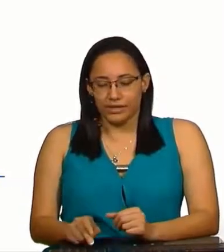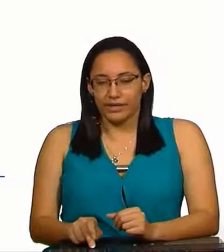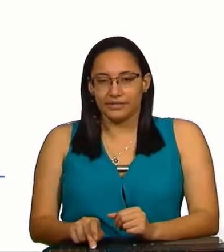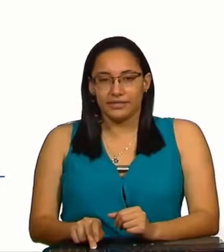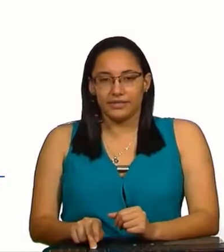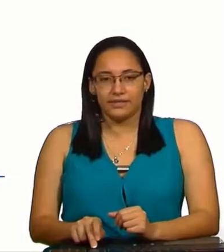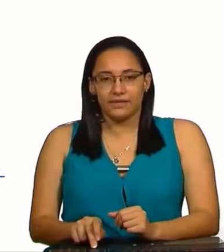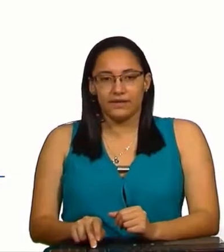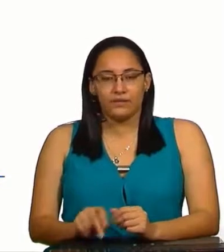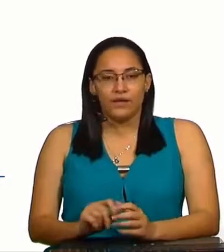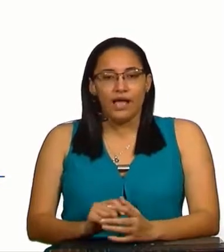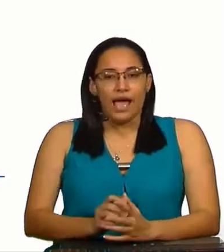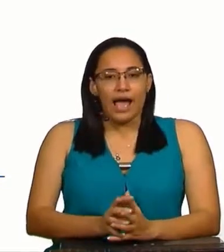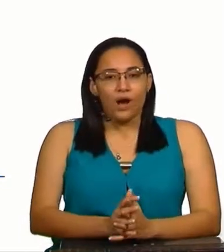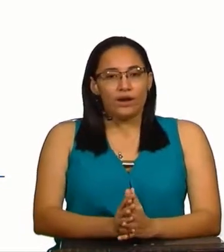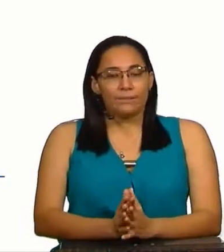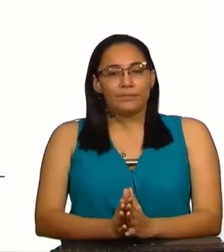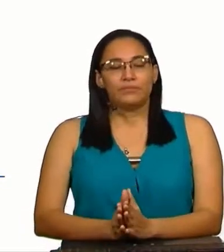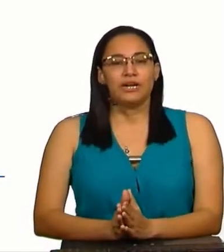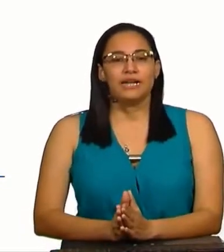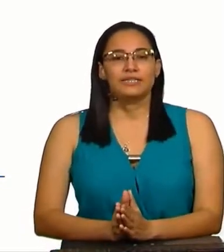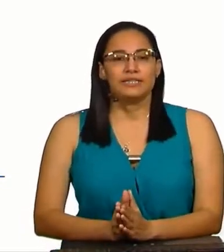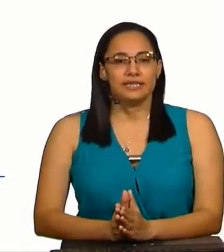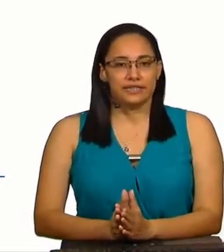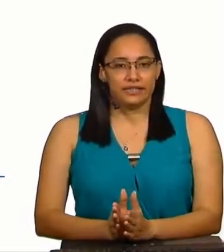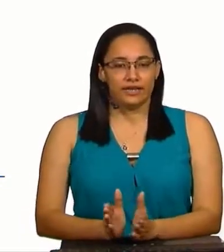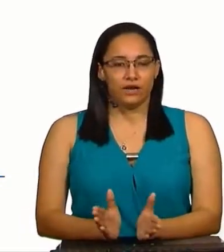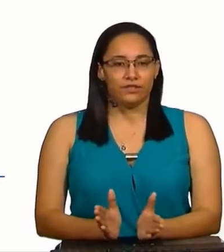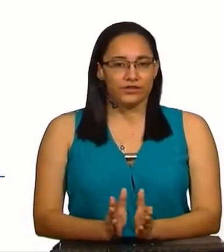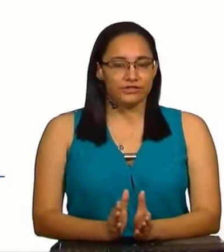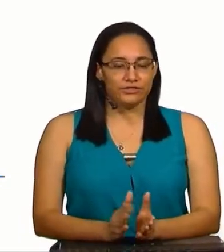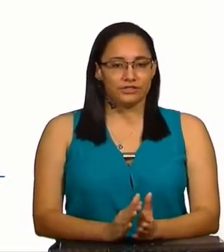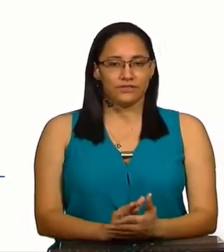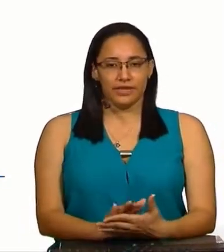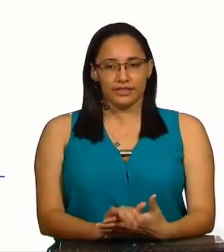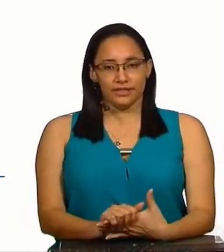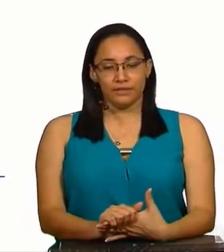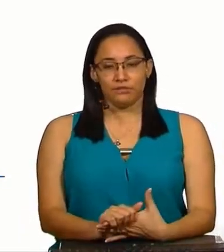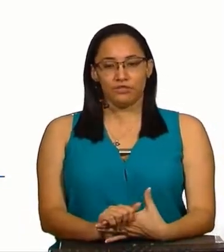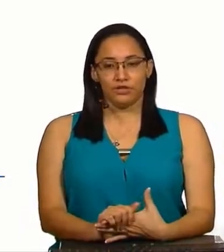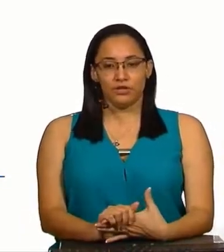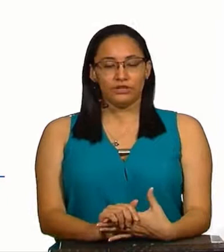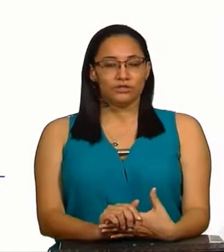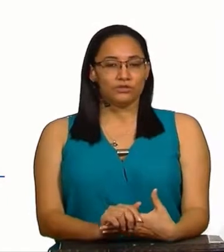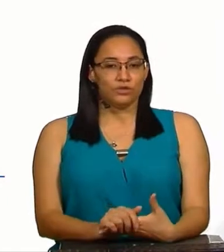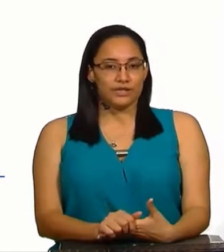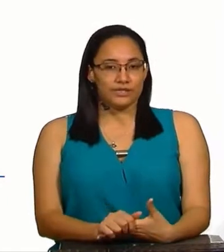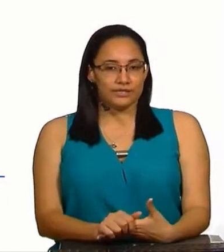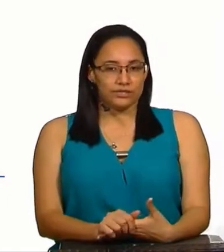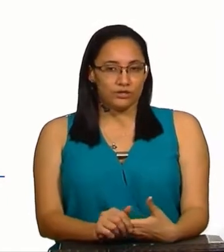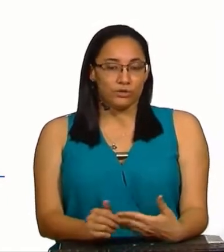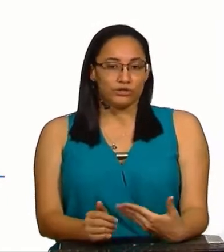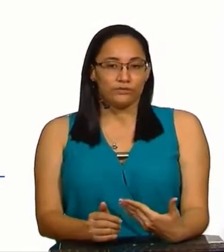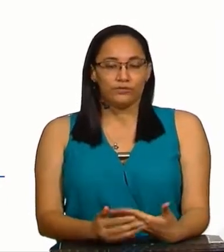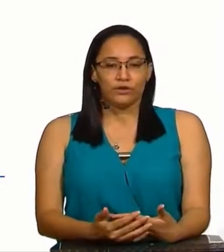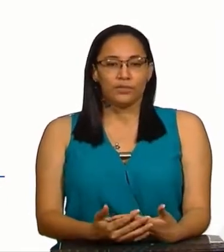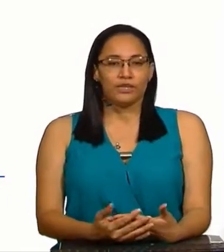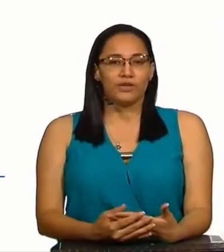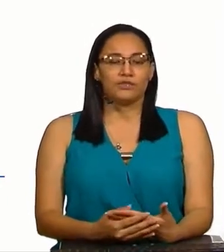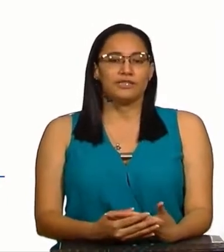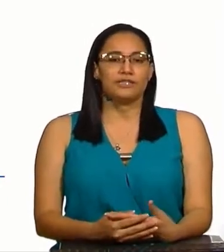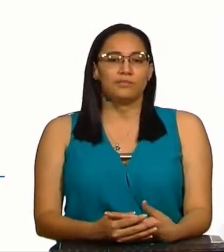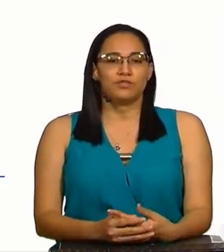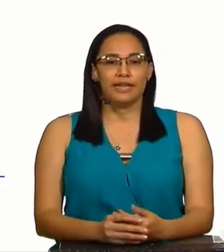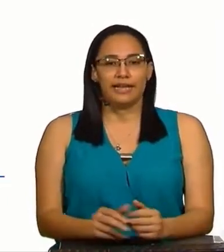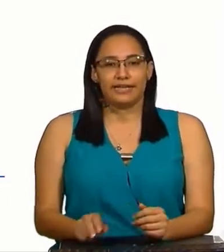Muy bien, excelente trabajo. Ahora vamos a la siguiente, other uses of can. Tenemos otras utilizaciones, otras formas